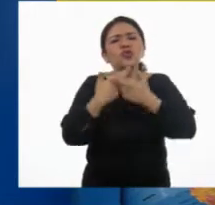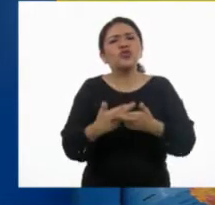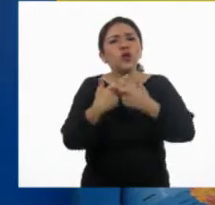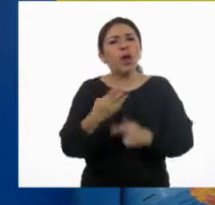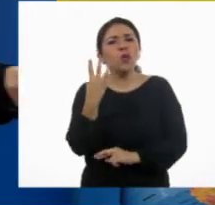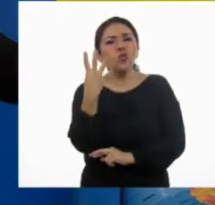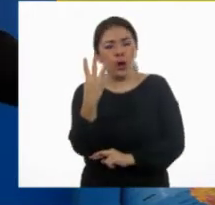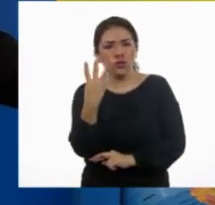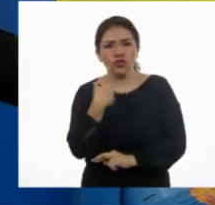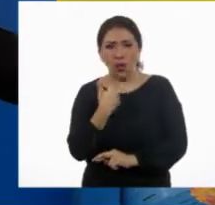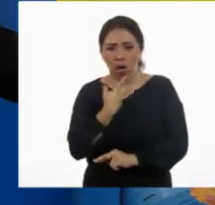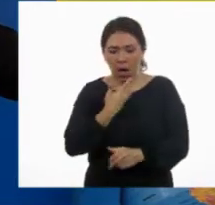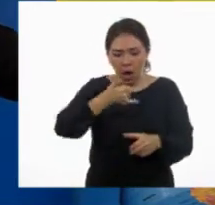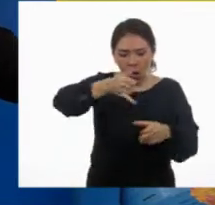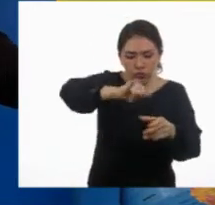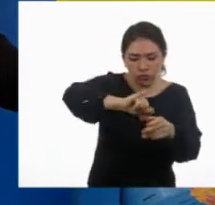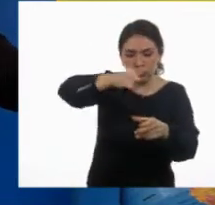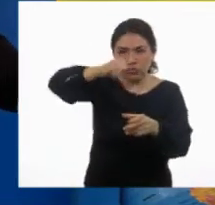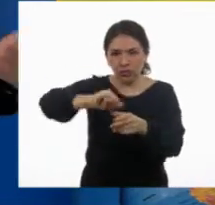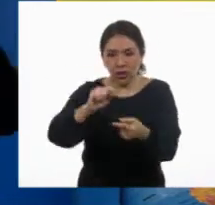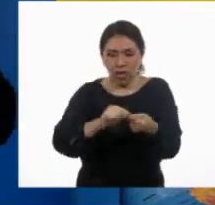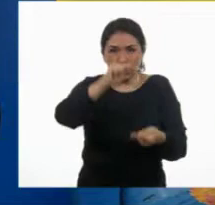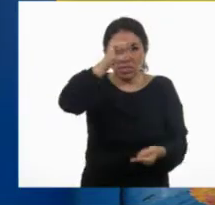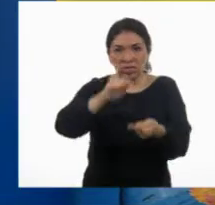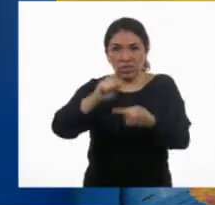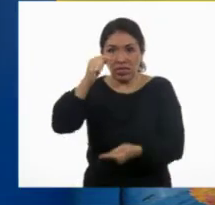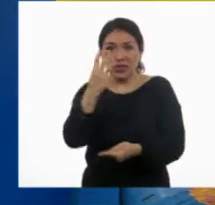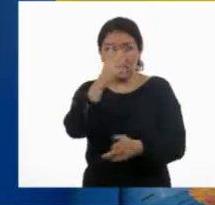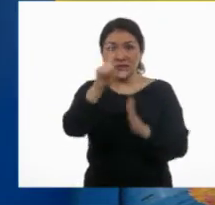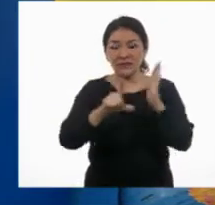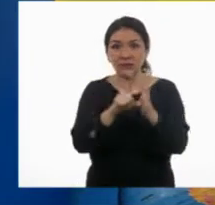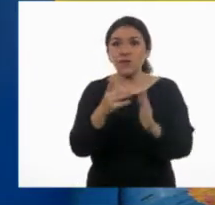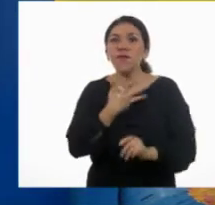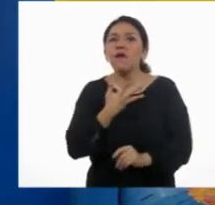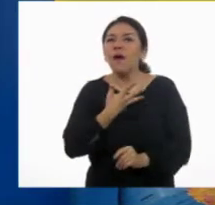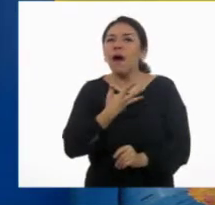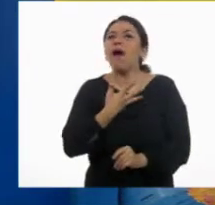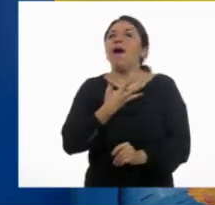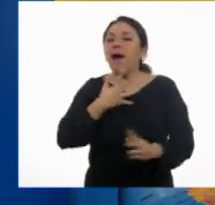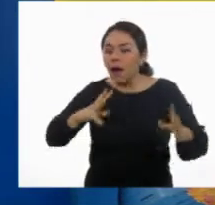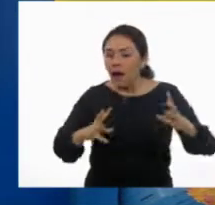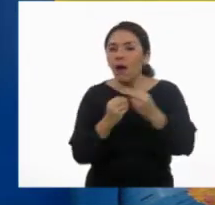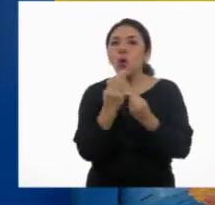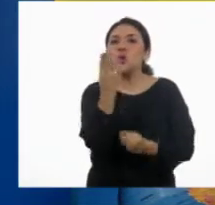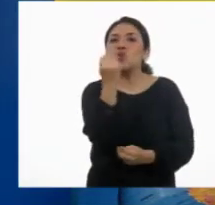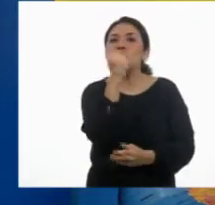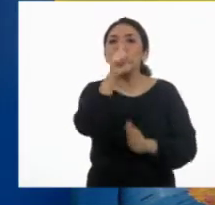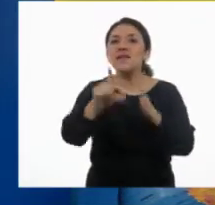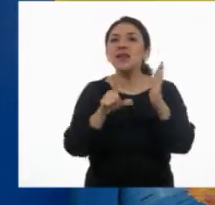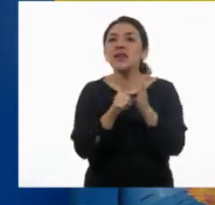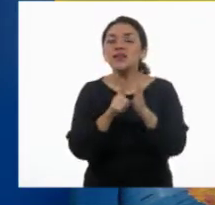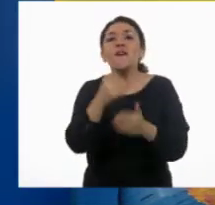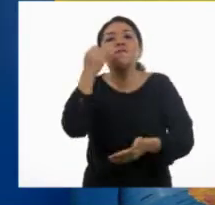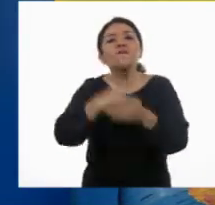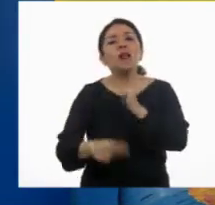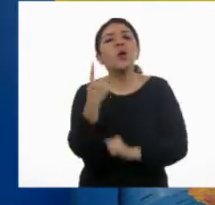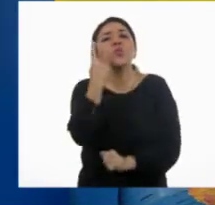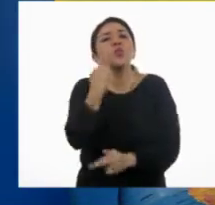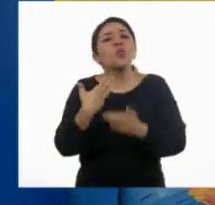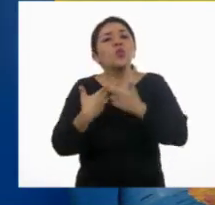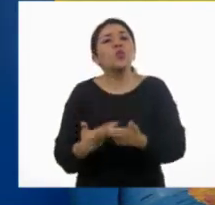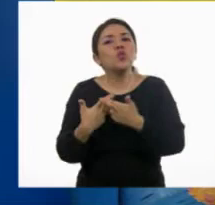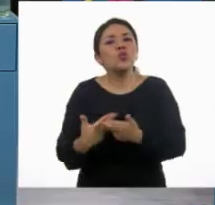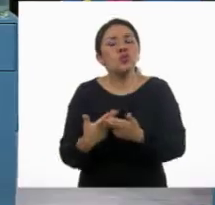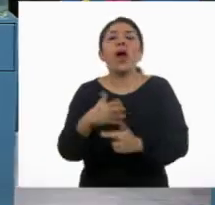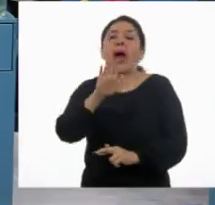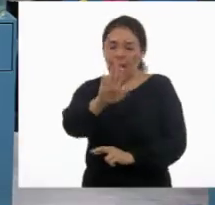los 3 litros de estos envases grandes, ya tenemos 9 litros. Aún nos faltaría llenar 1 litro. Bueno,